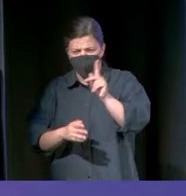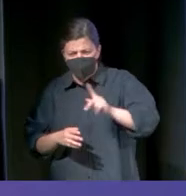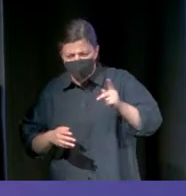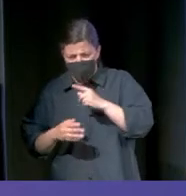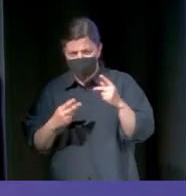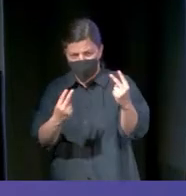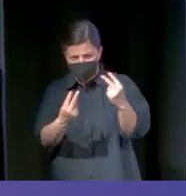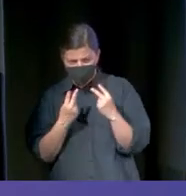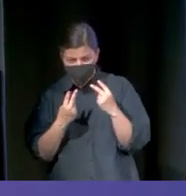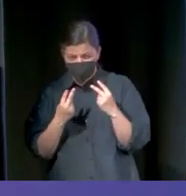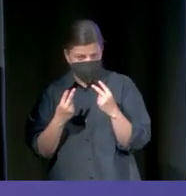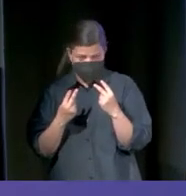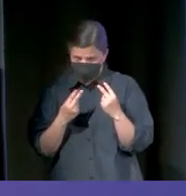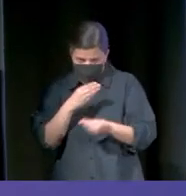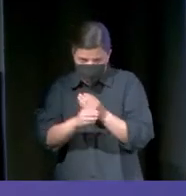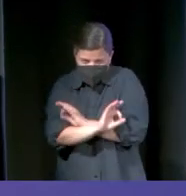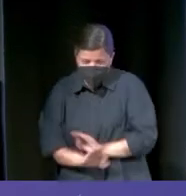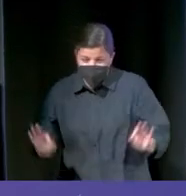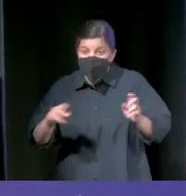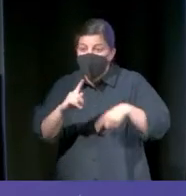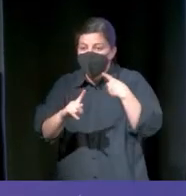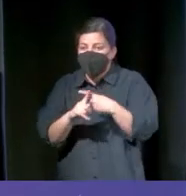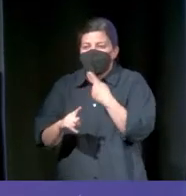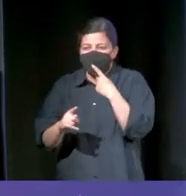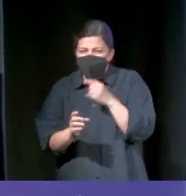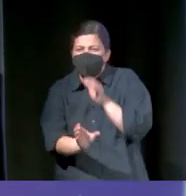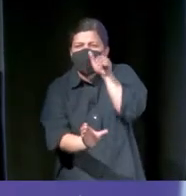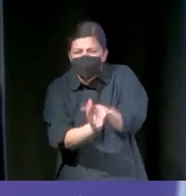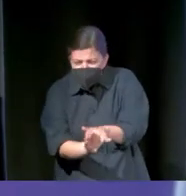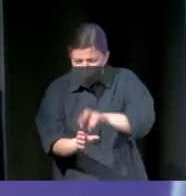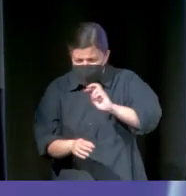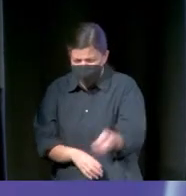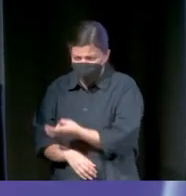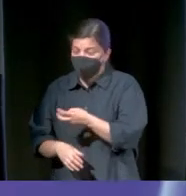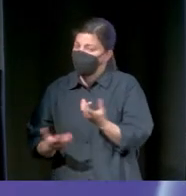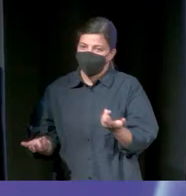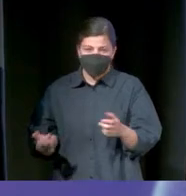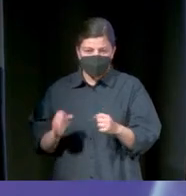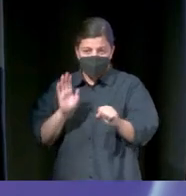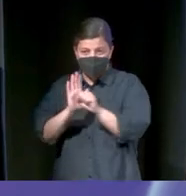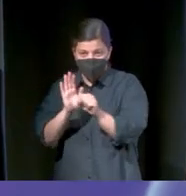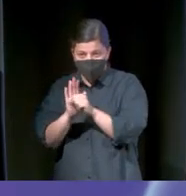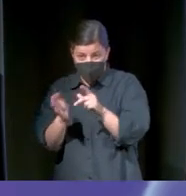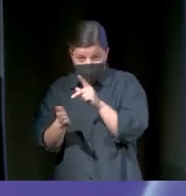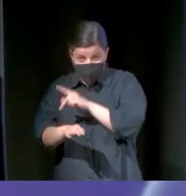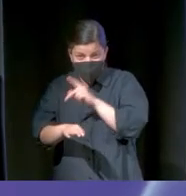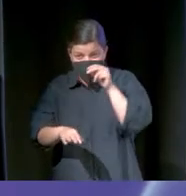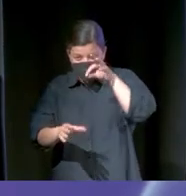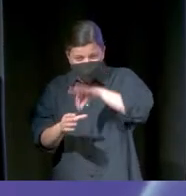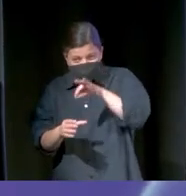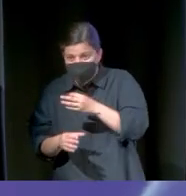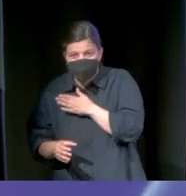y nos dirijo a nadie de hecho me llamaron intrusismo tal no sé que tampoco ninguna marca de tintas me quiso patrocina